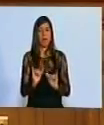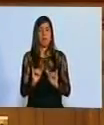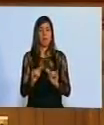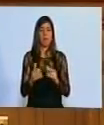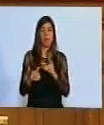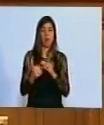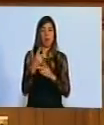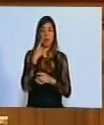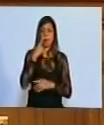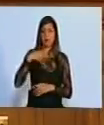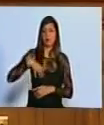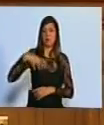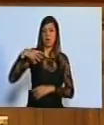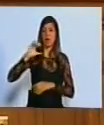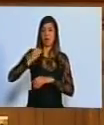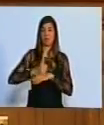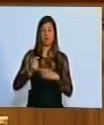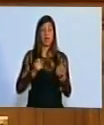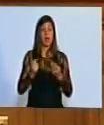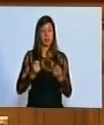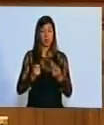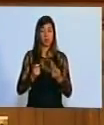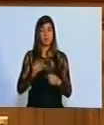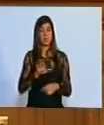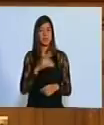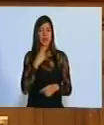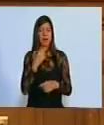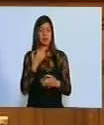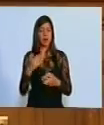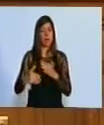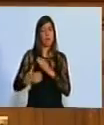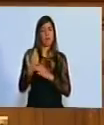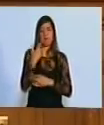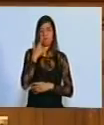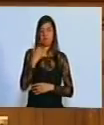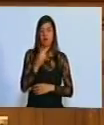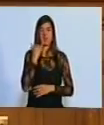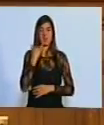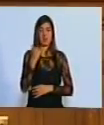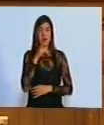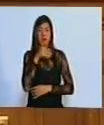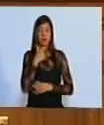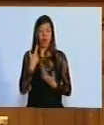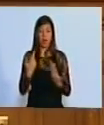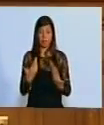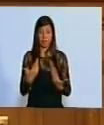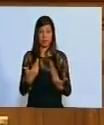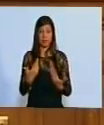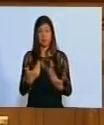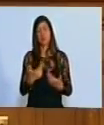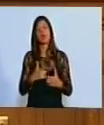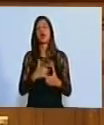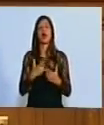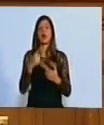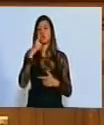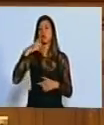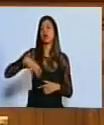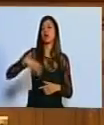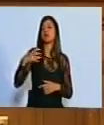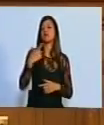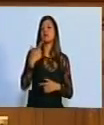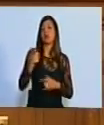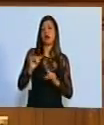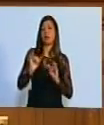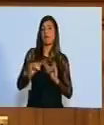liberal capitalista, argumentando además que la modernidad carece de ideología. ¿Acaso el capitalismo no es parte de un